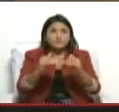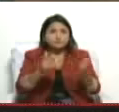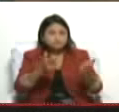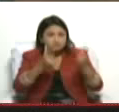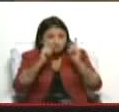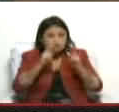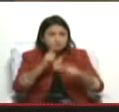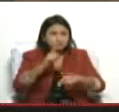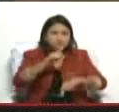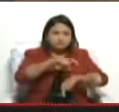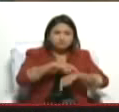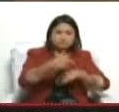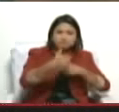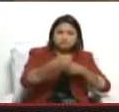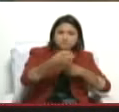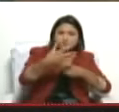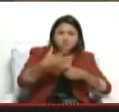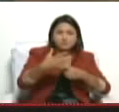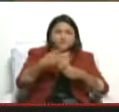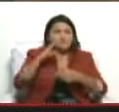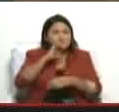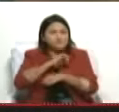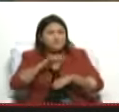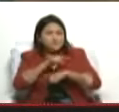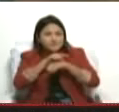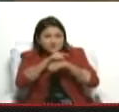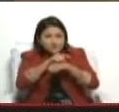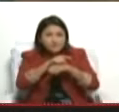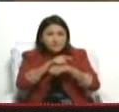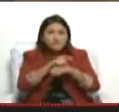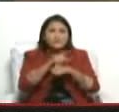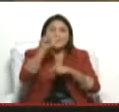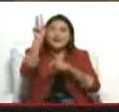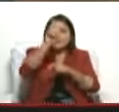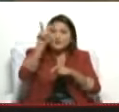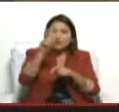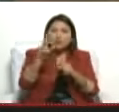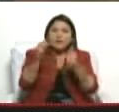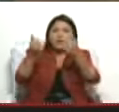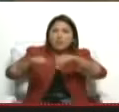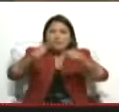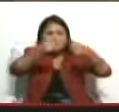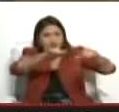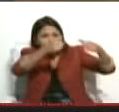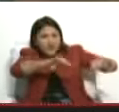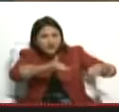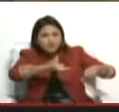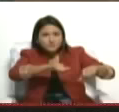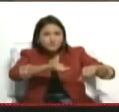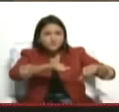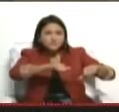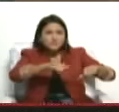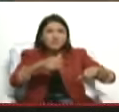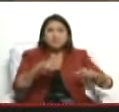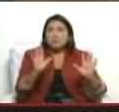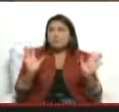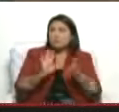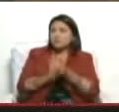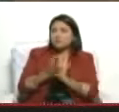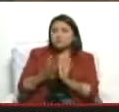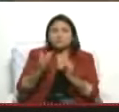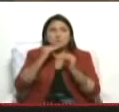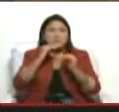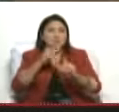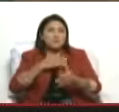estas operaciones criminales para bañar de sangre el país impunemente y aquí no ha pasado nada y todos